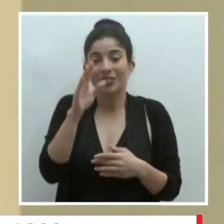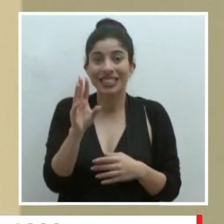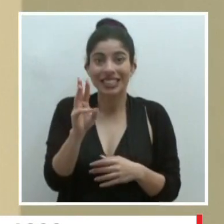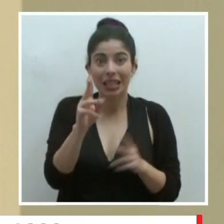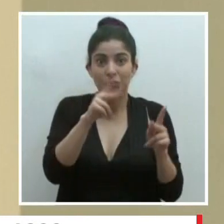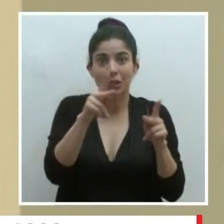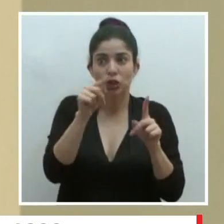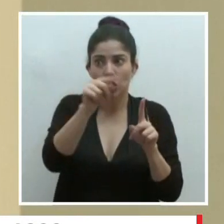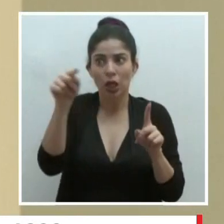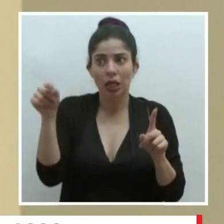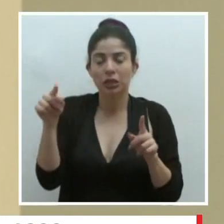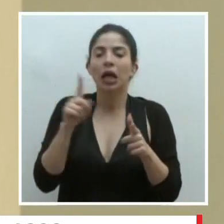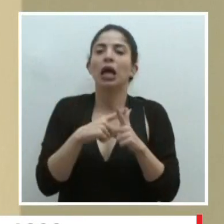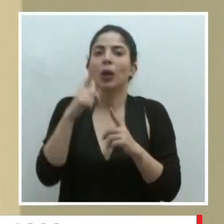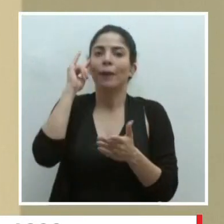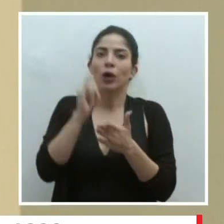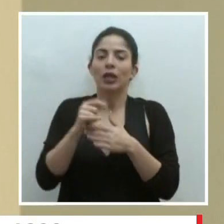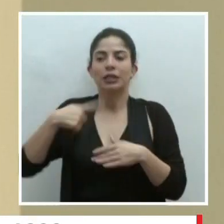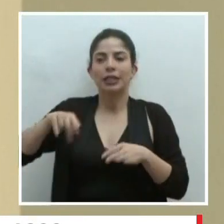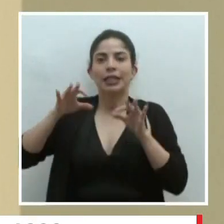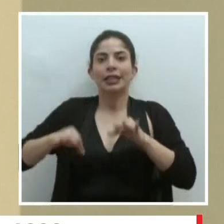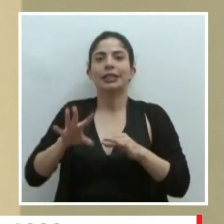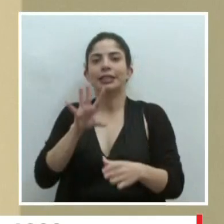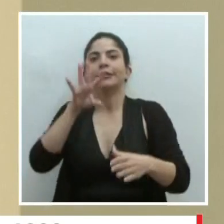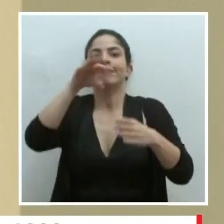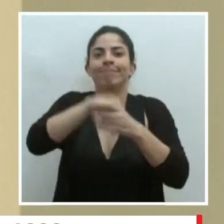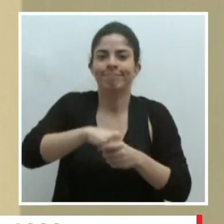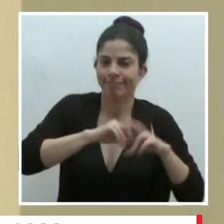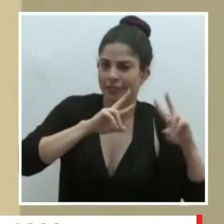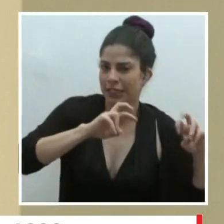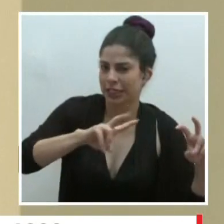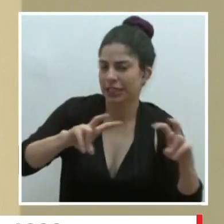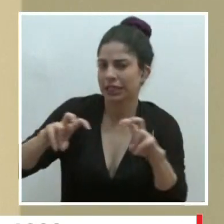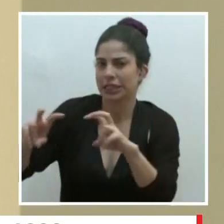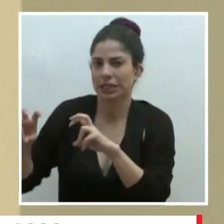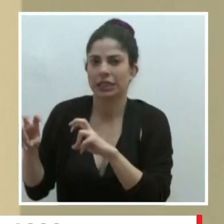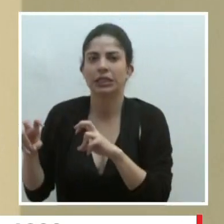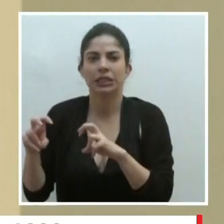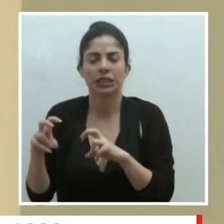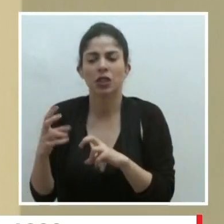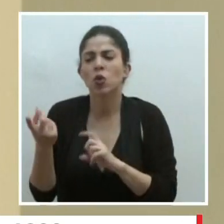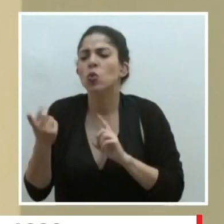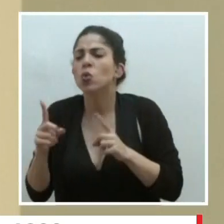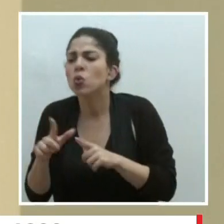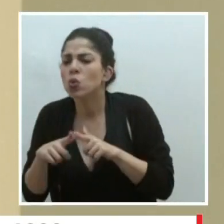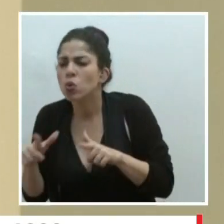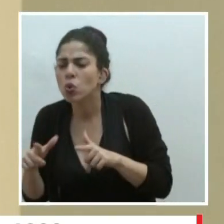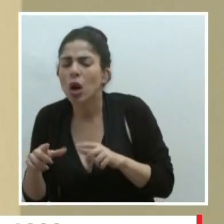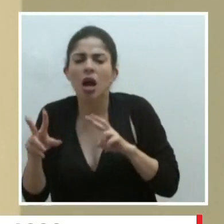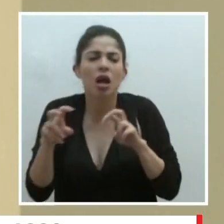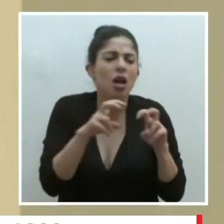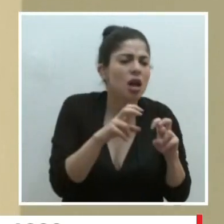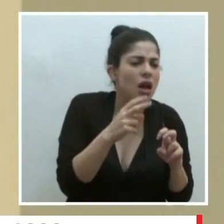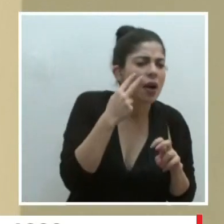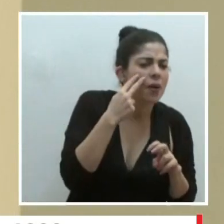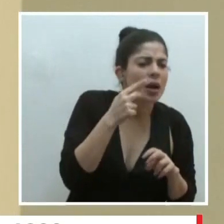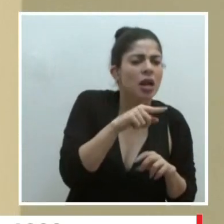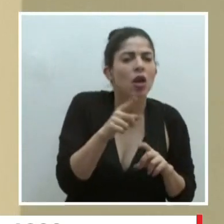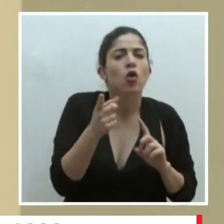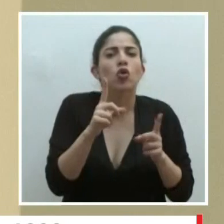intervención y pues claro que estamos en todo momento haciendo el análisis de ver en qué lugar amerita hacer este tipo